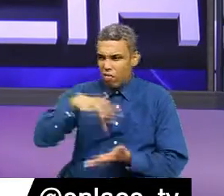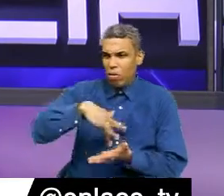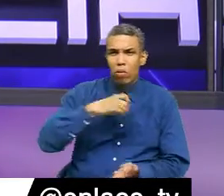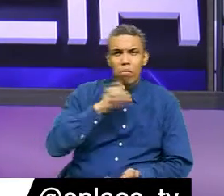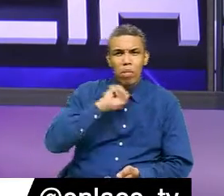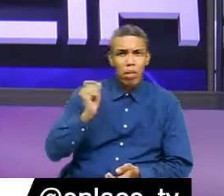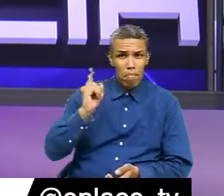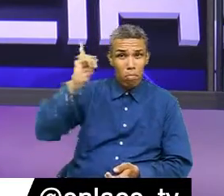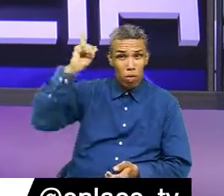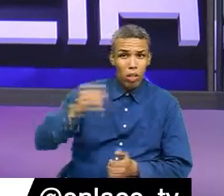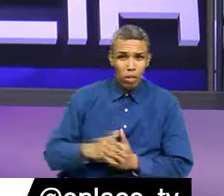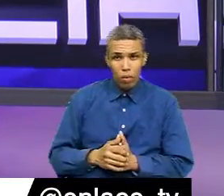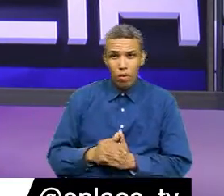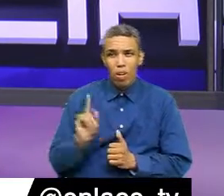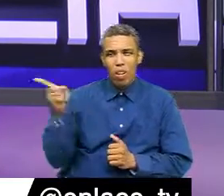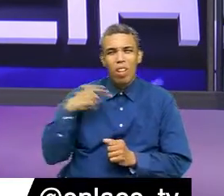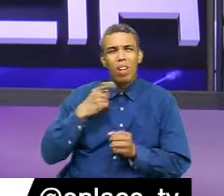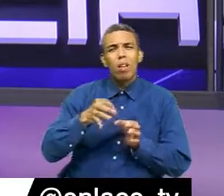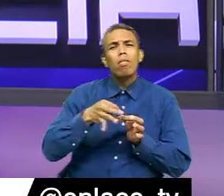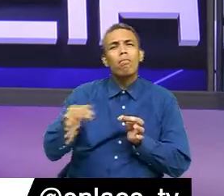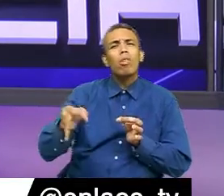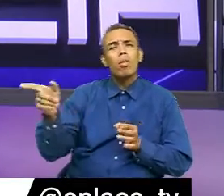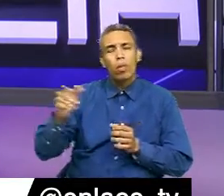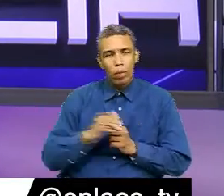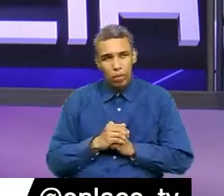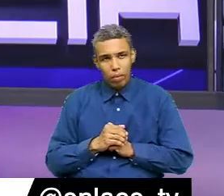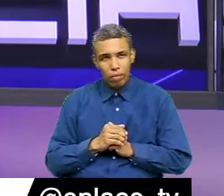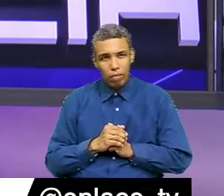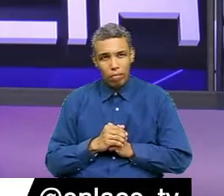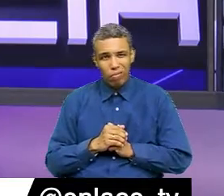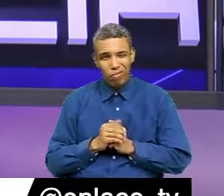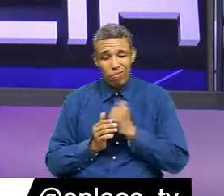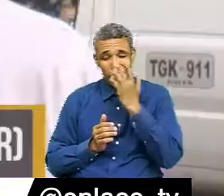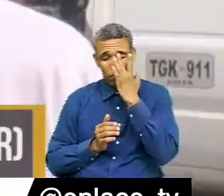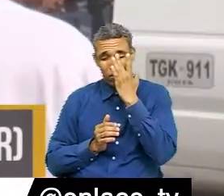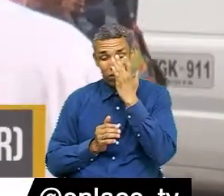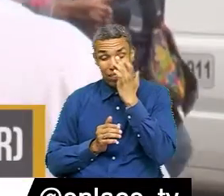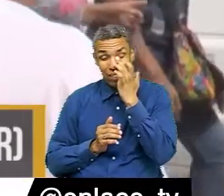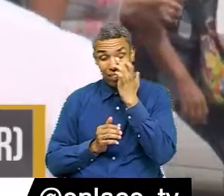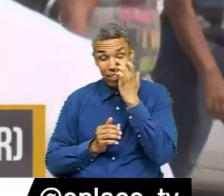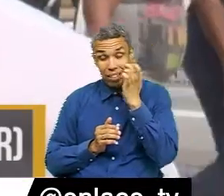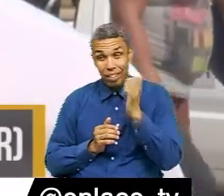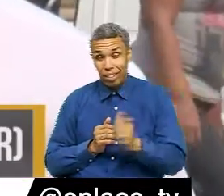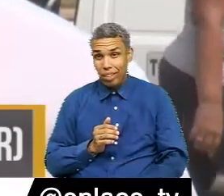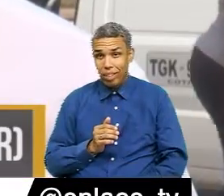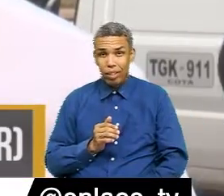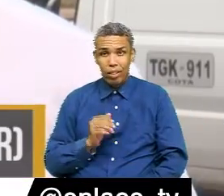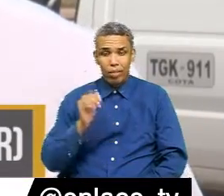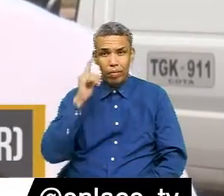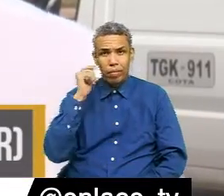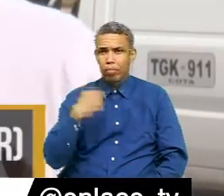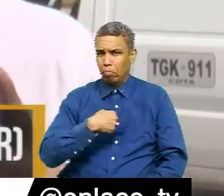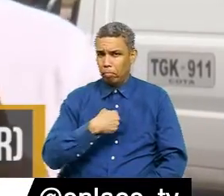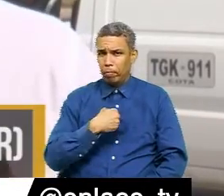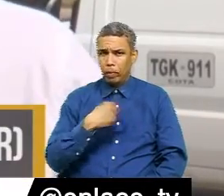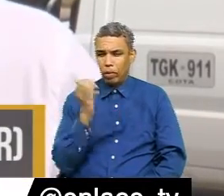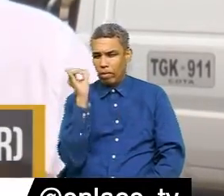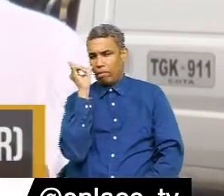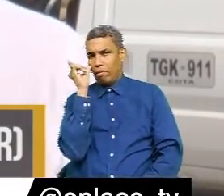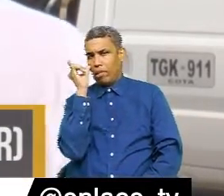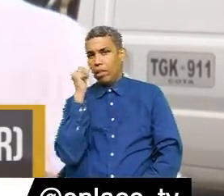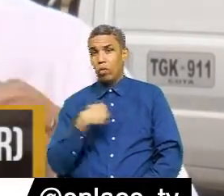la técnica del fracking, de la explotación de hidrocarburos en su territorio. Yo, como ingeniero de petróleos, no estoy de